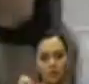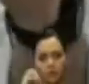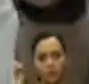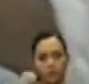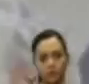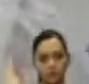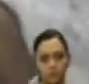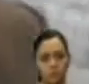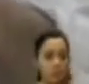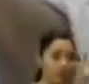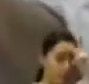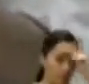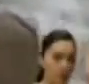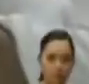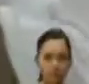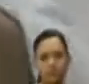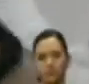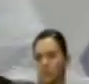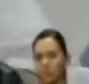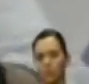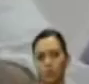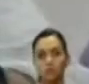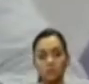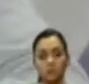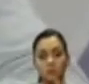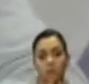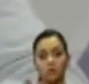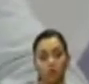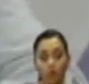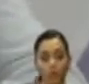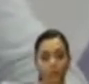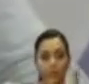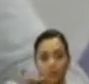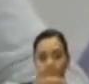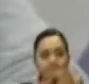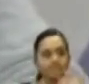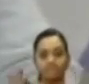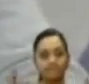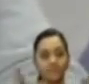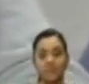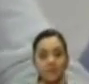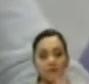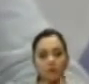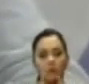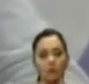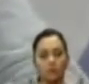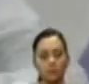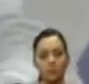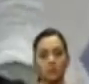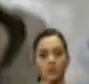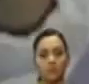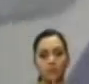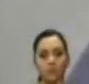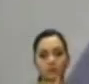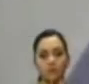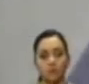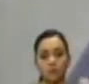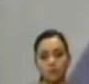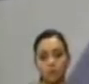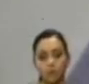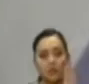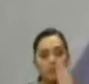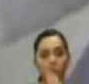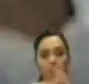estar peleando en el ring con un brazo atrás, ¿no? Así, en esa condición nos pusieron. Todas estas son trampas, ¿eh? Trampas institucionales. Antes eran los bancos